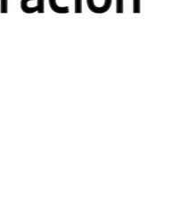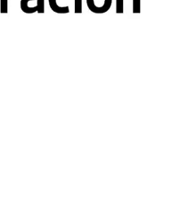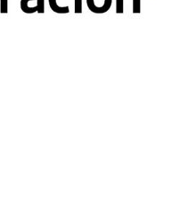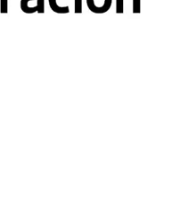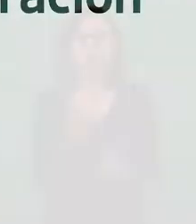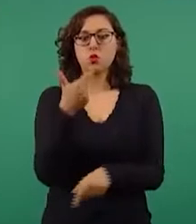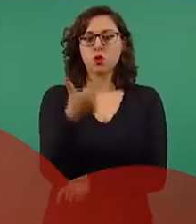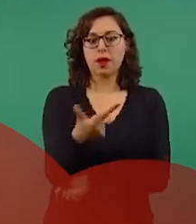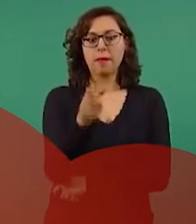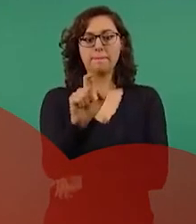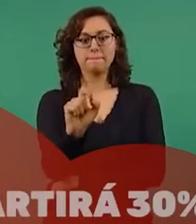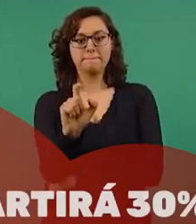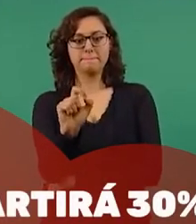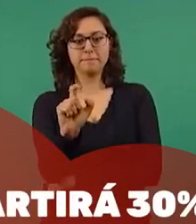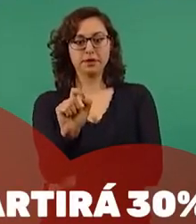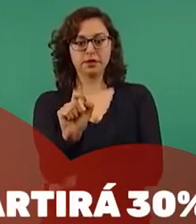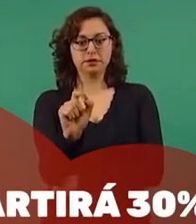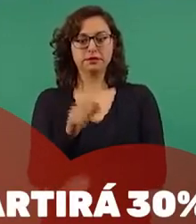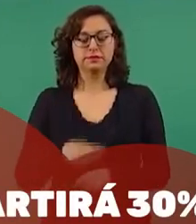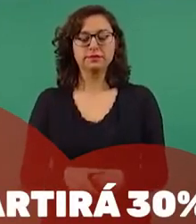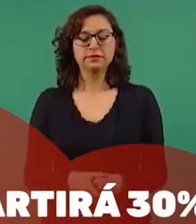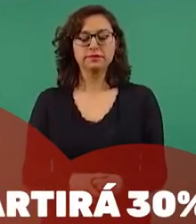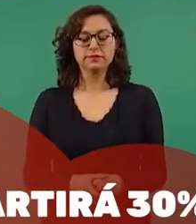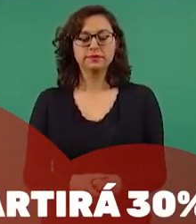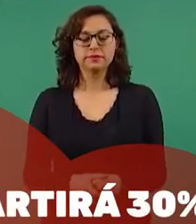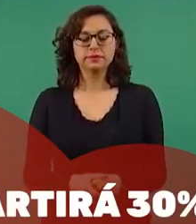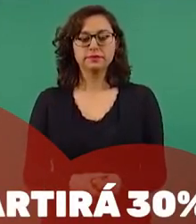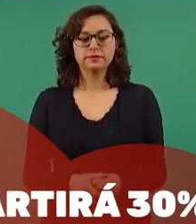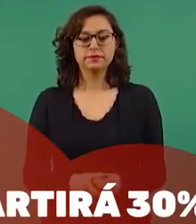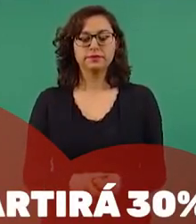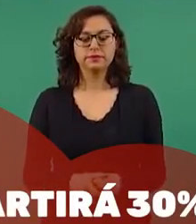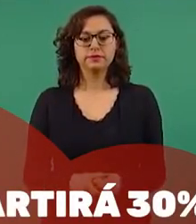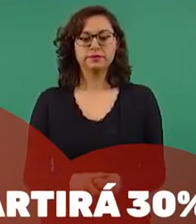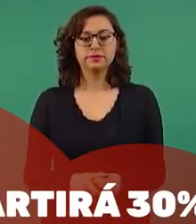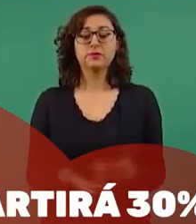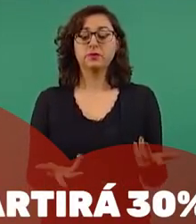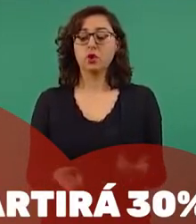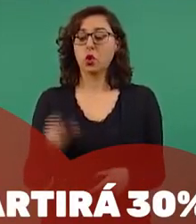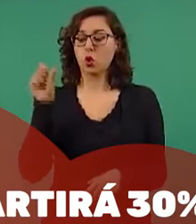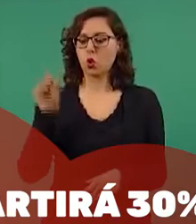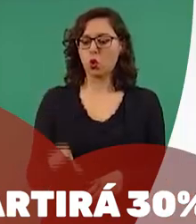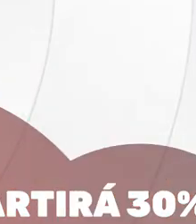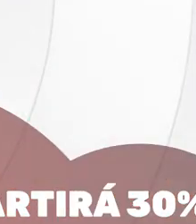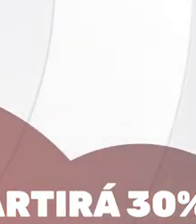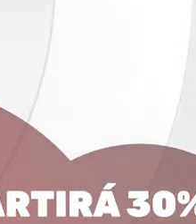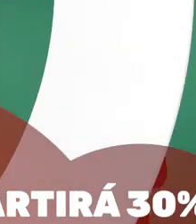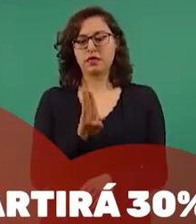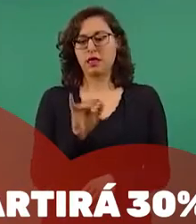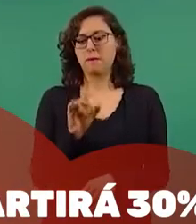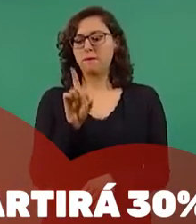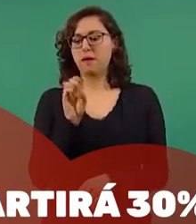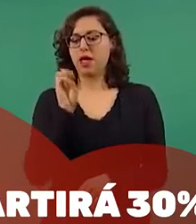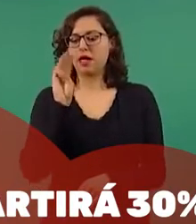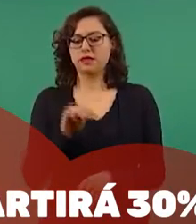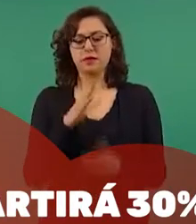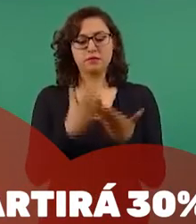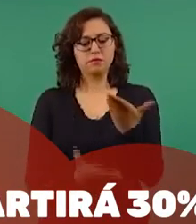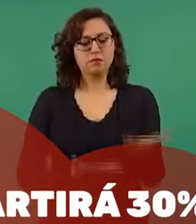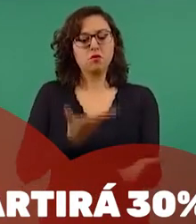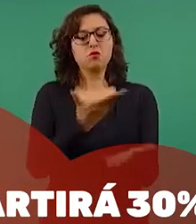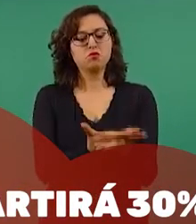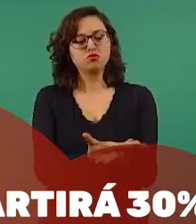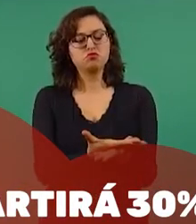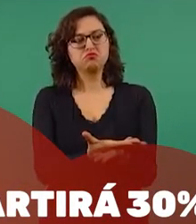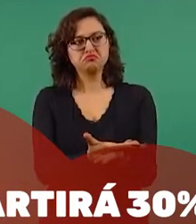internacional. Durante su participación en la Cumbre Mundial de Salud que organizó de manera virtual el G20, el mandatario mexicano dijo que el 30% de la producción de